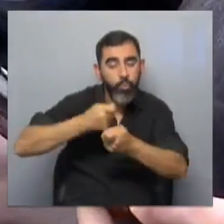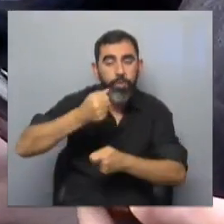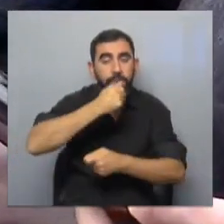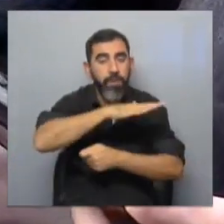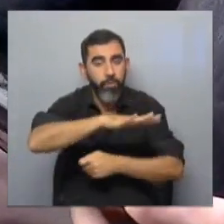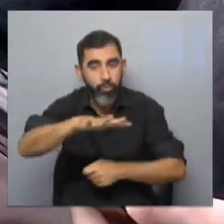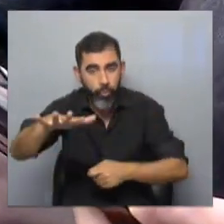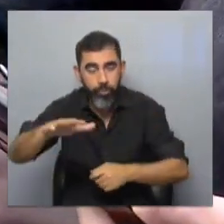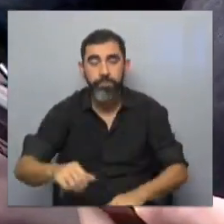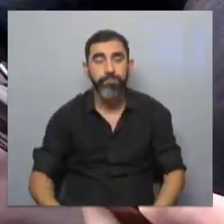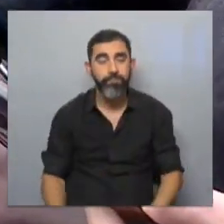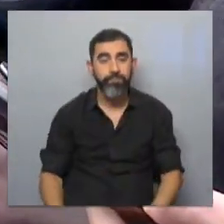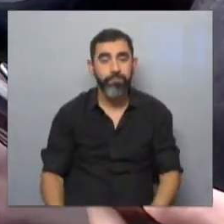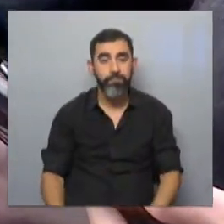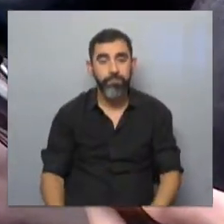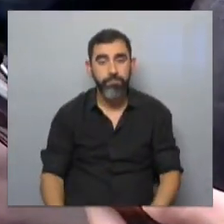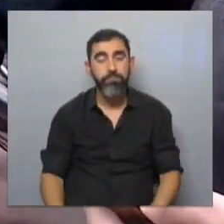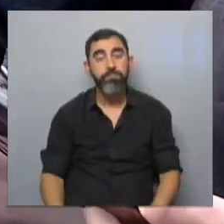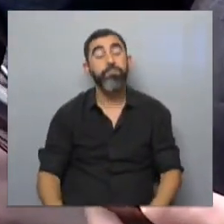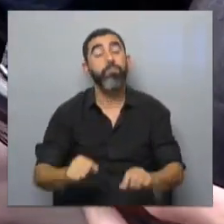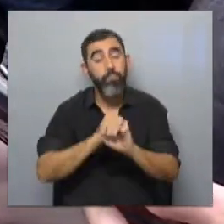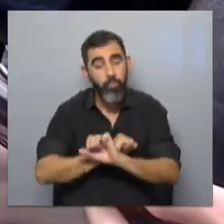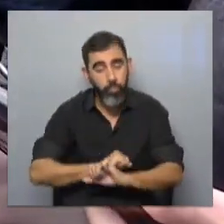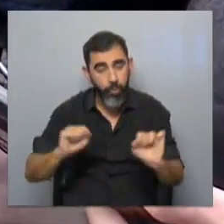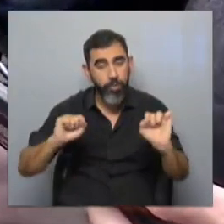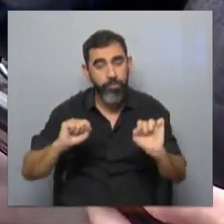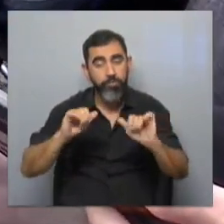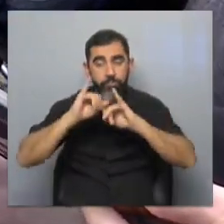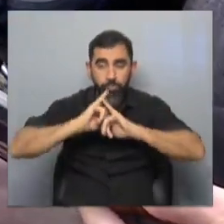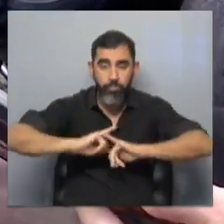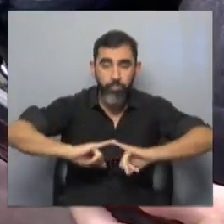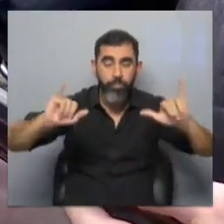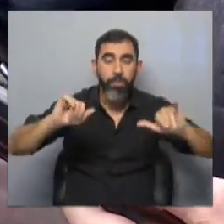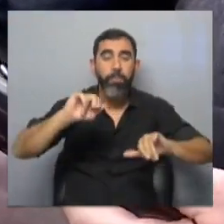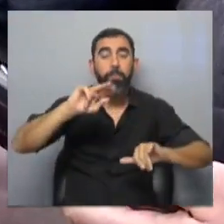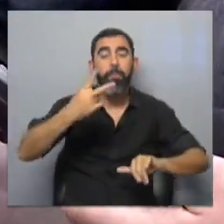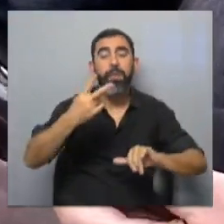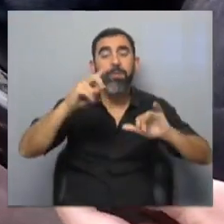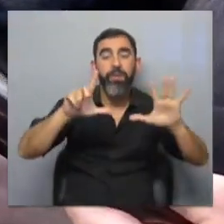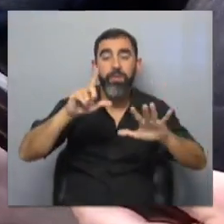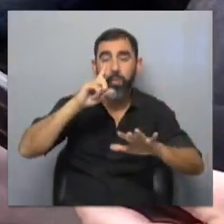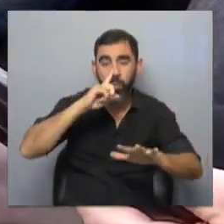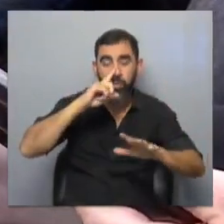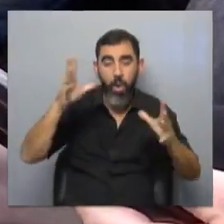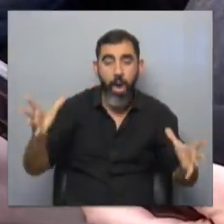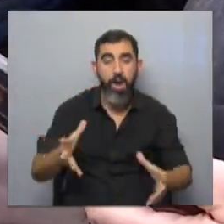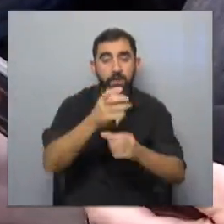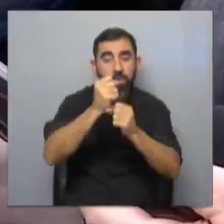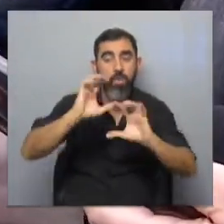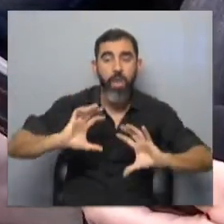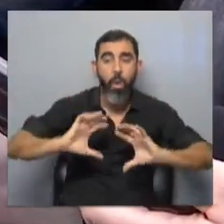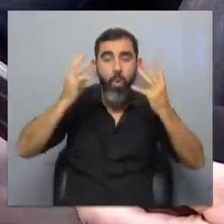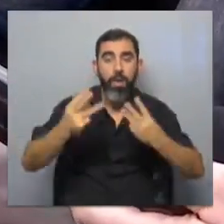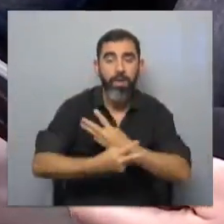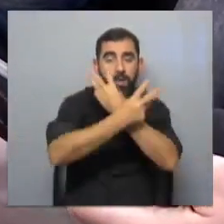historia, y creo que estamos en condiciones de poder publicar hacia el 27 de junio, aniversario de la gran huelga